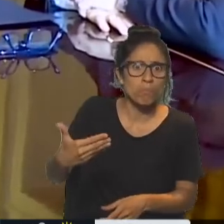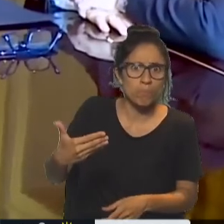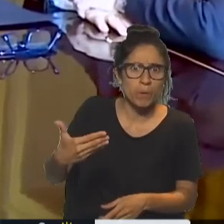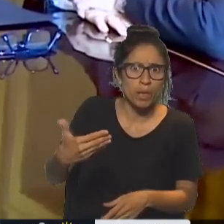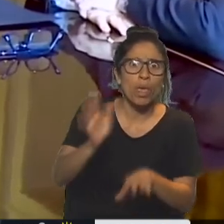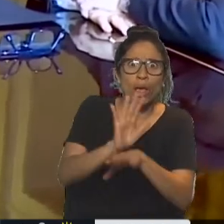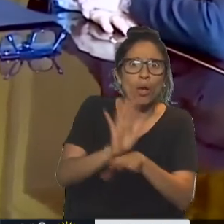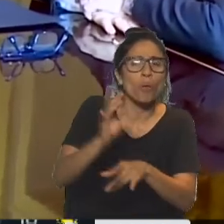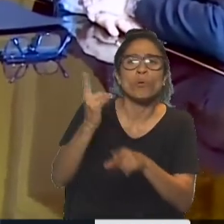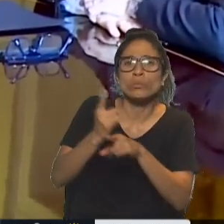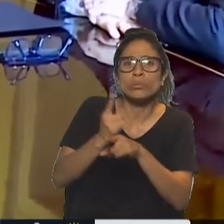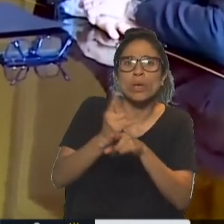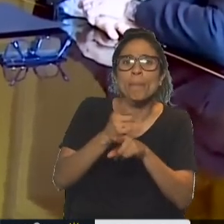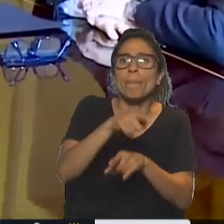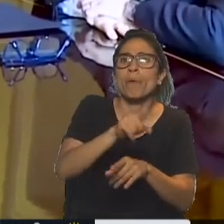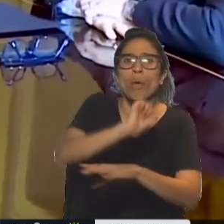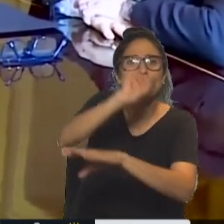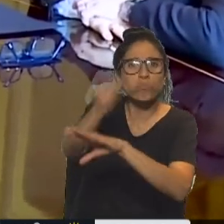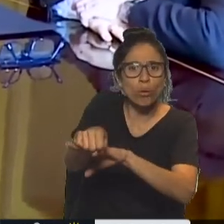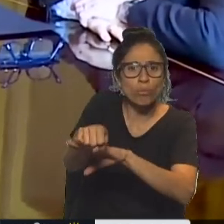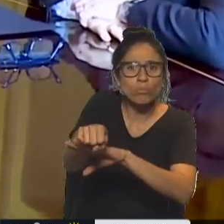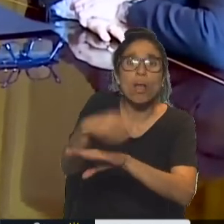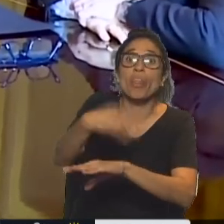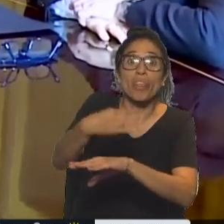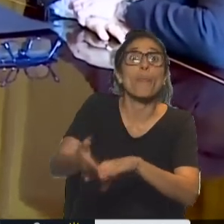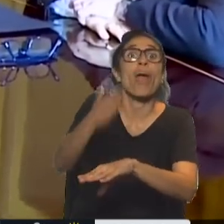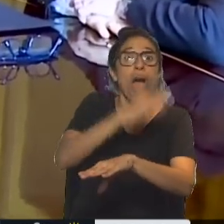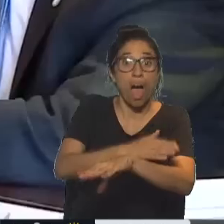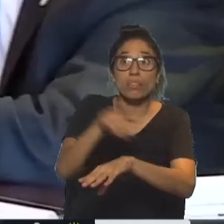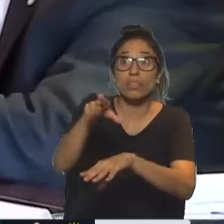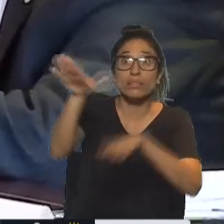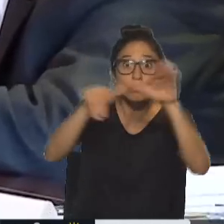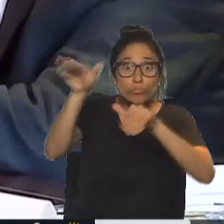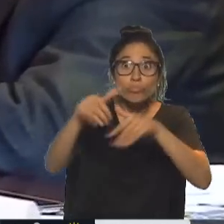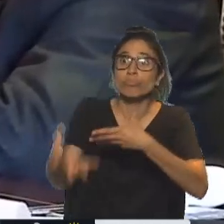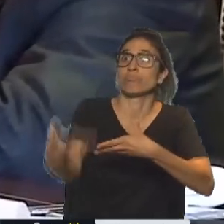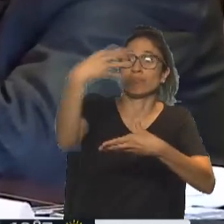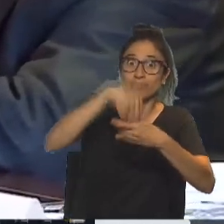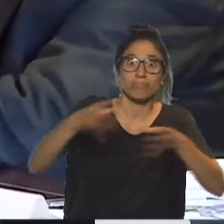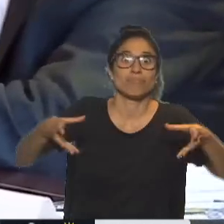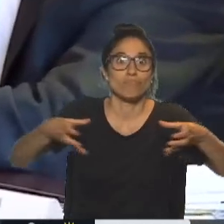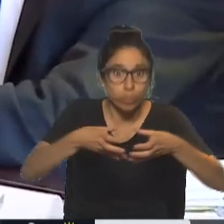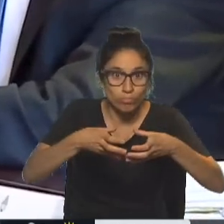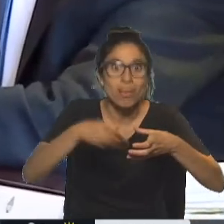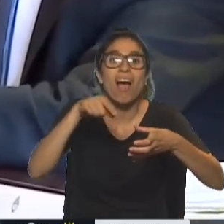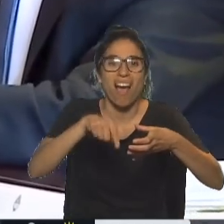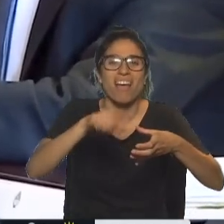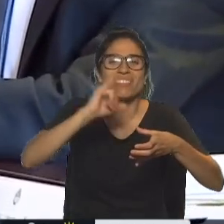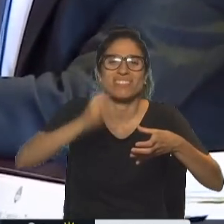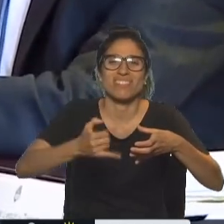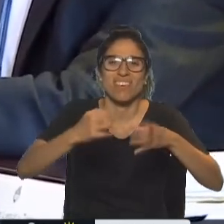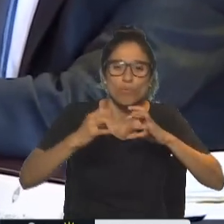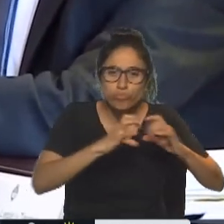desoídas en este expediente y debieron haber sido convocadas porque cualquier resolución que tomara la Corte iba